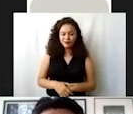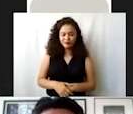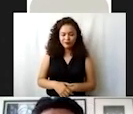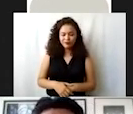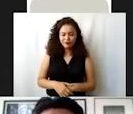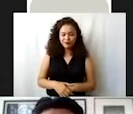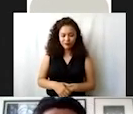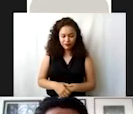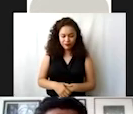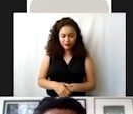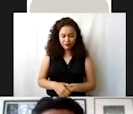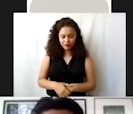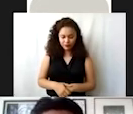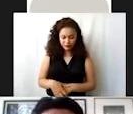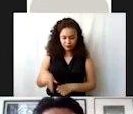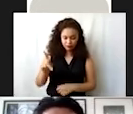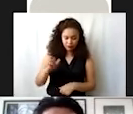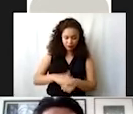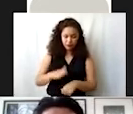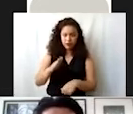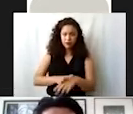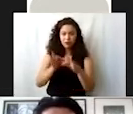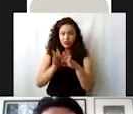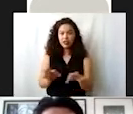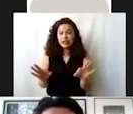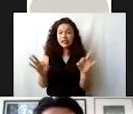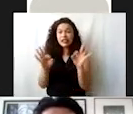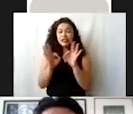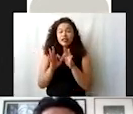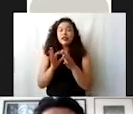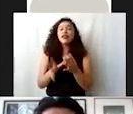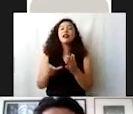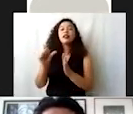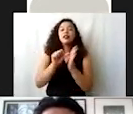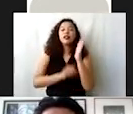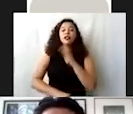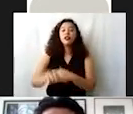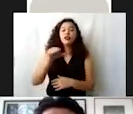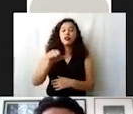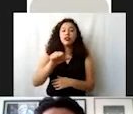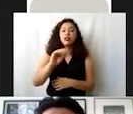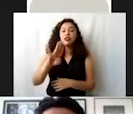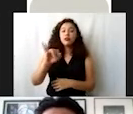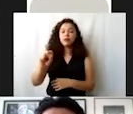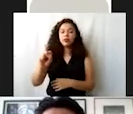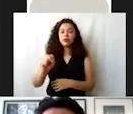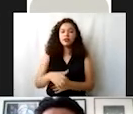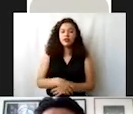Pero lo más trascendental es lo que nos dice el artículo 17 bis,